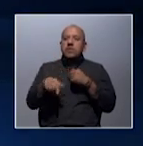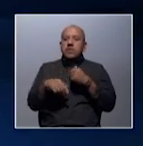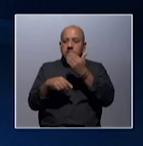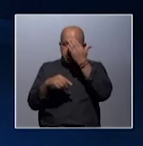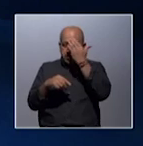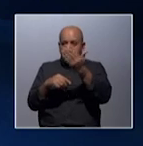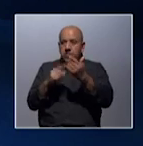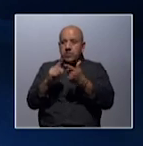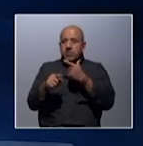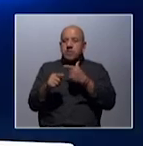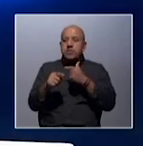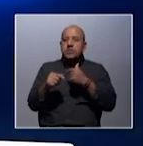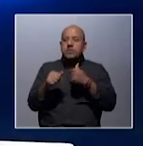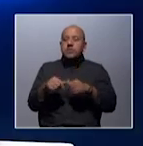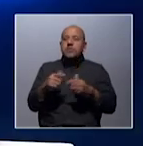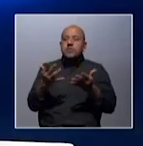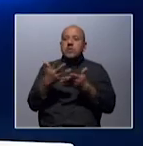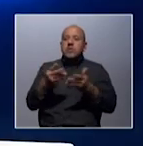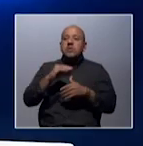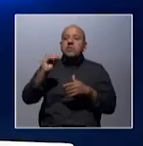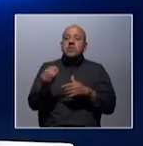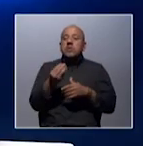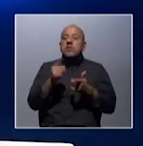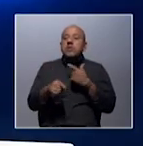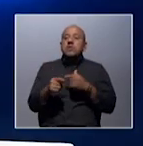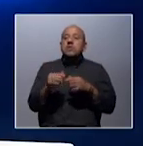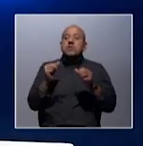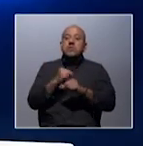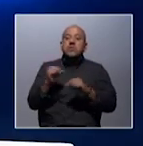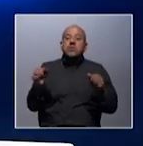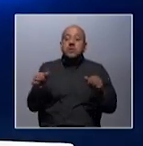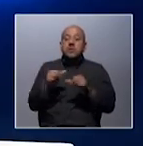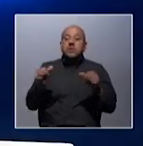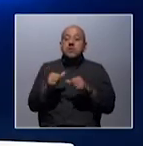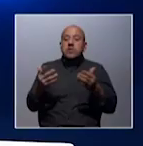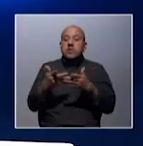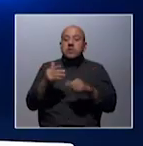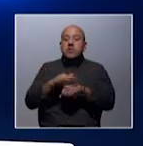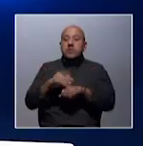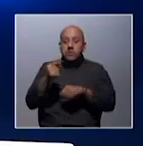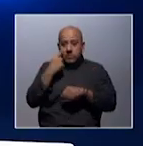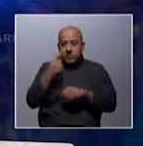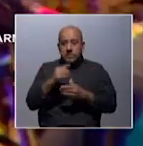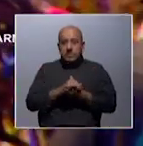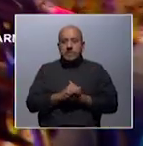Frente Amplio, qué sucede ahora que se perdió y qué se puede hacer ahora a partir de este momento. Lo compartimos.